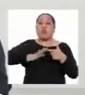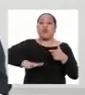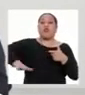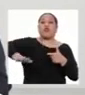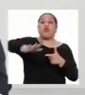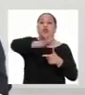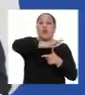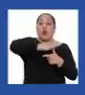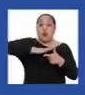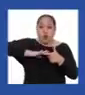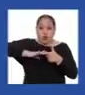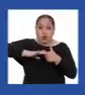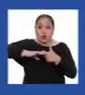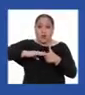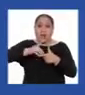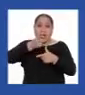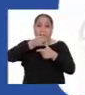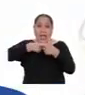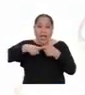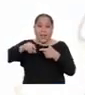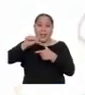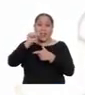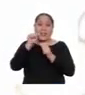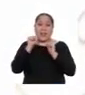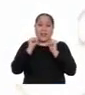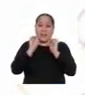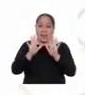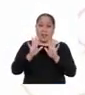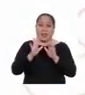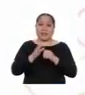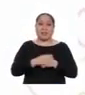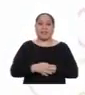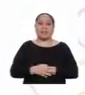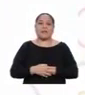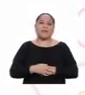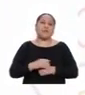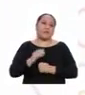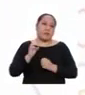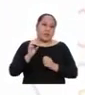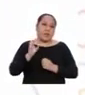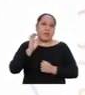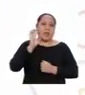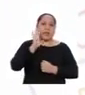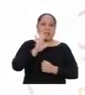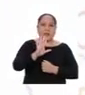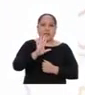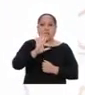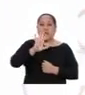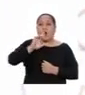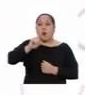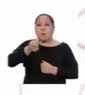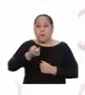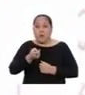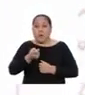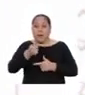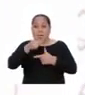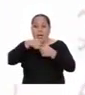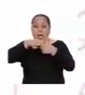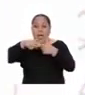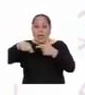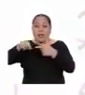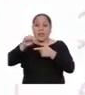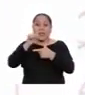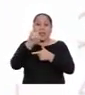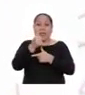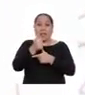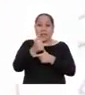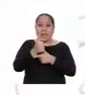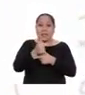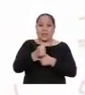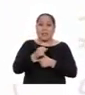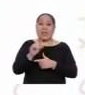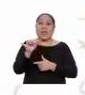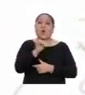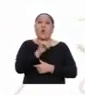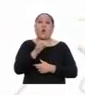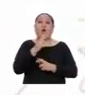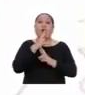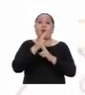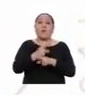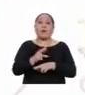población entre 10. Eso sería 5.000 entre 10, que es igual a